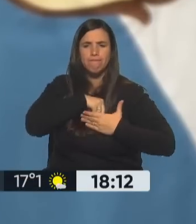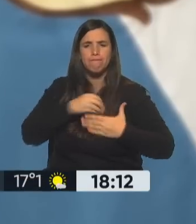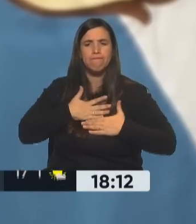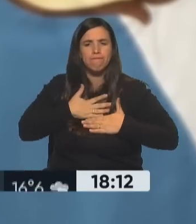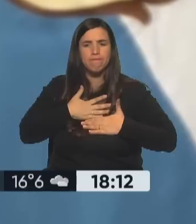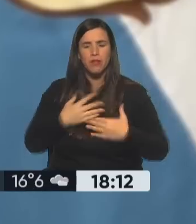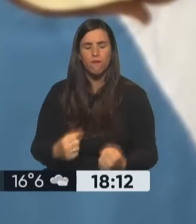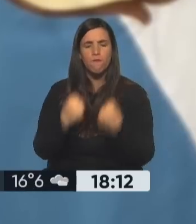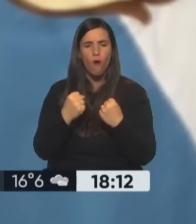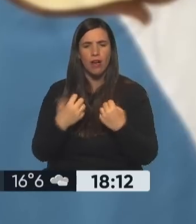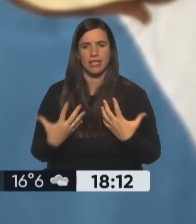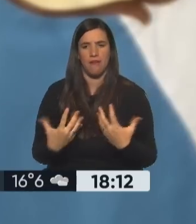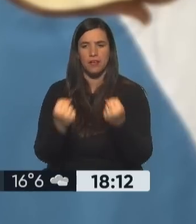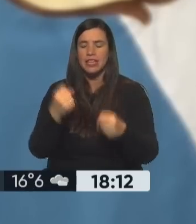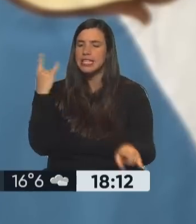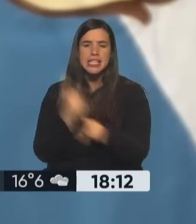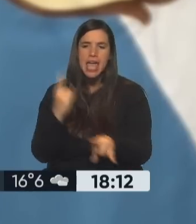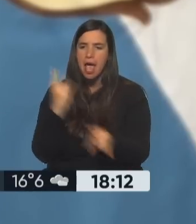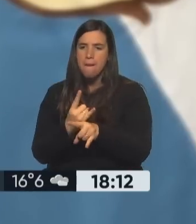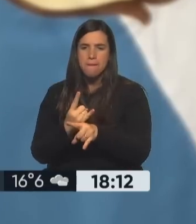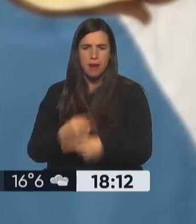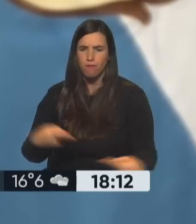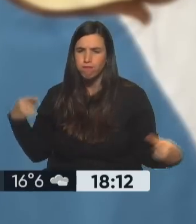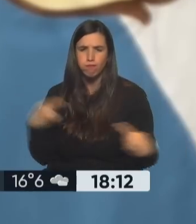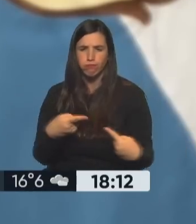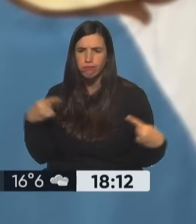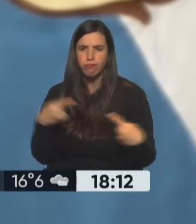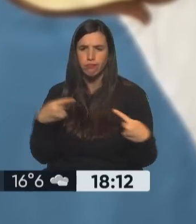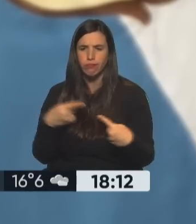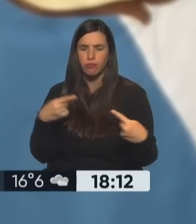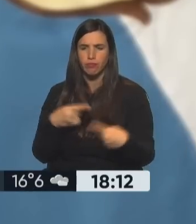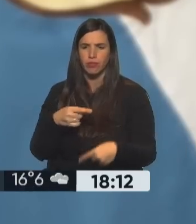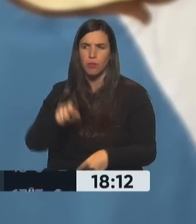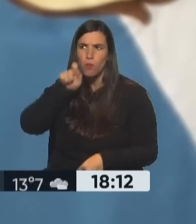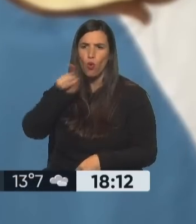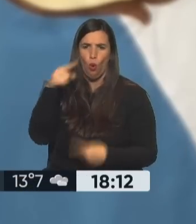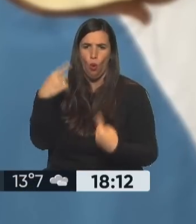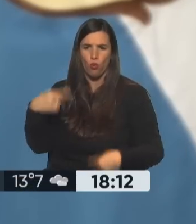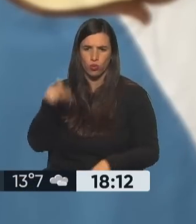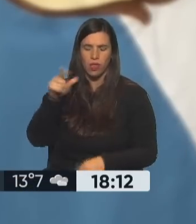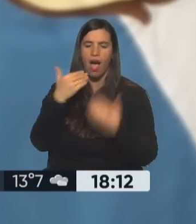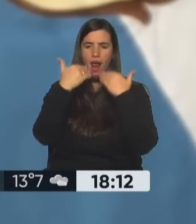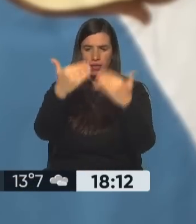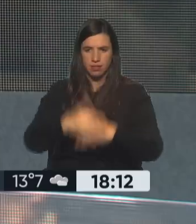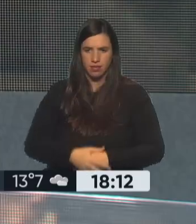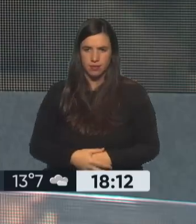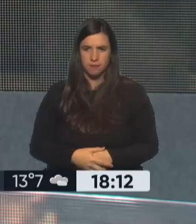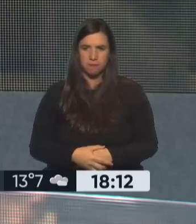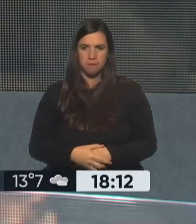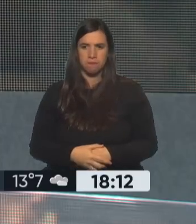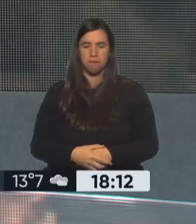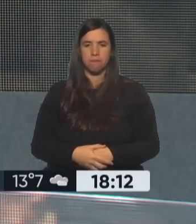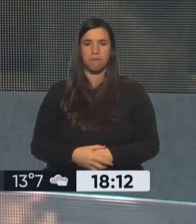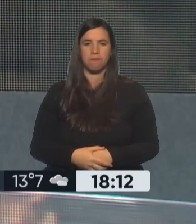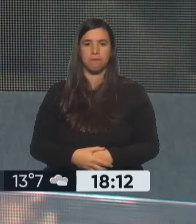fuerzas y siempre peleo y pelearé por sus intereses. Muchísimas gracias.